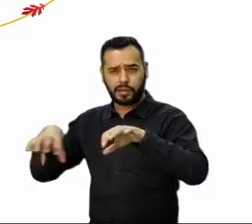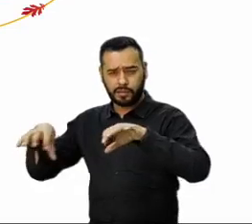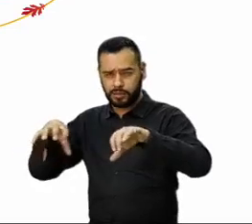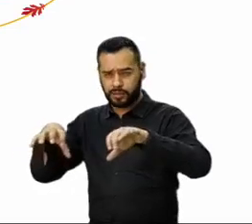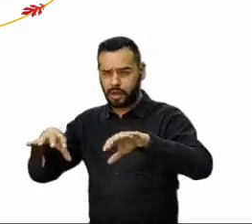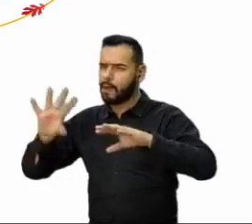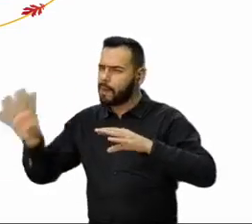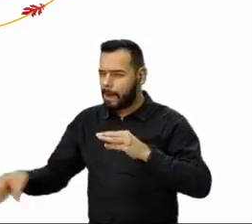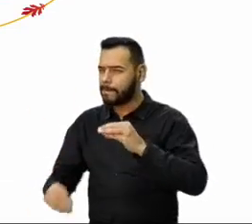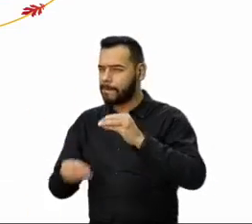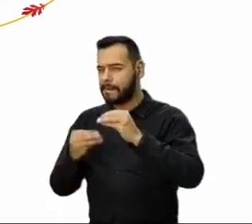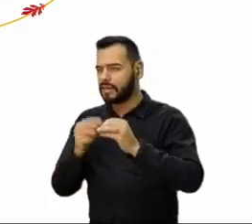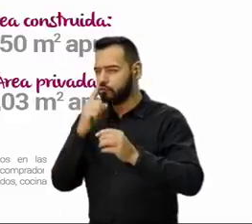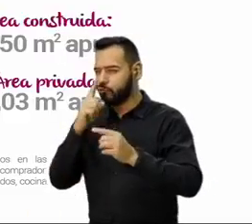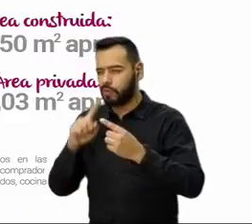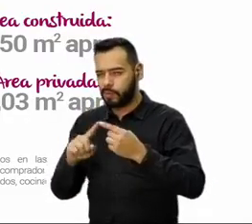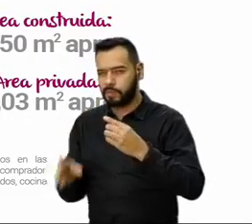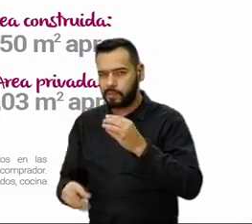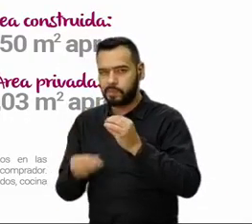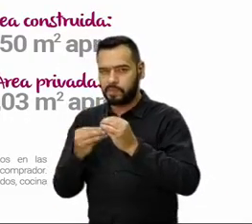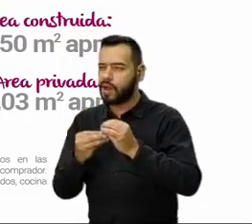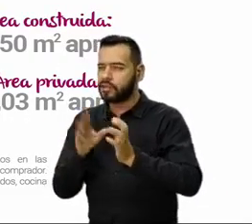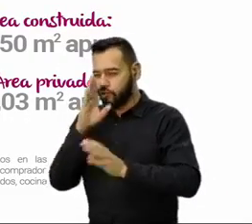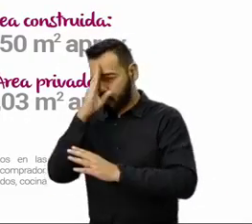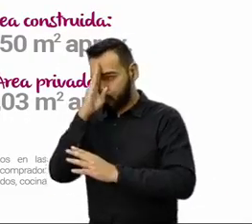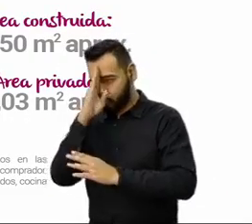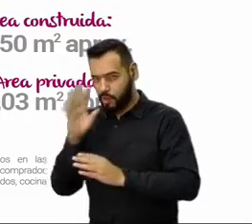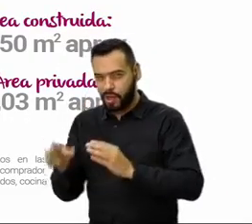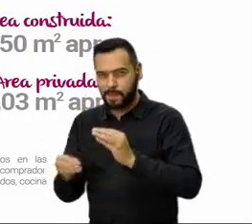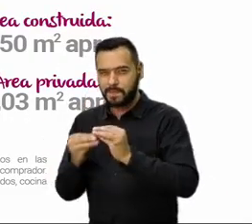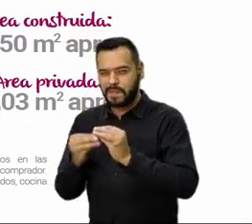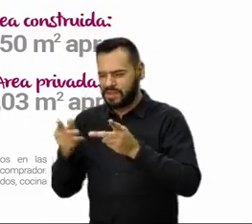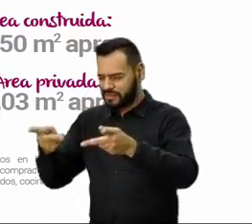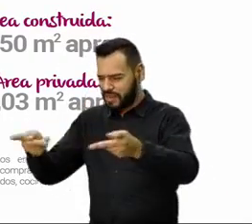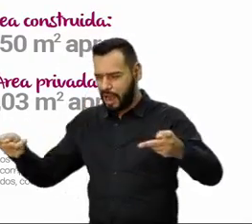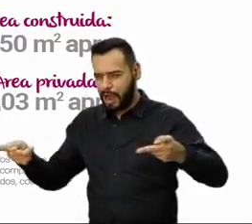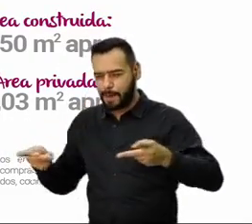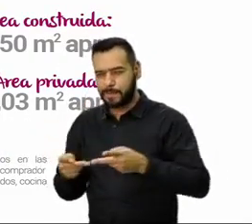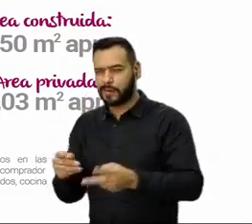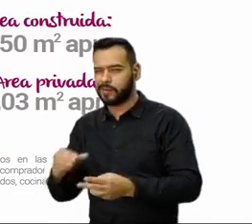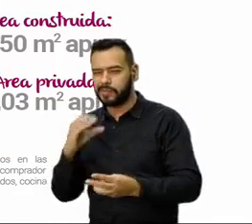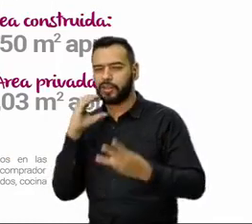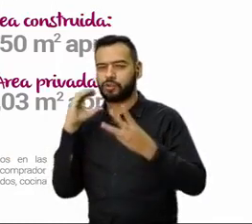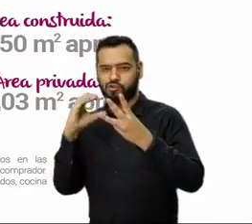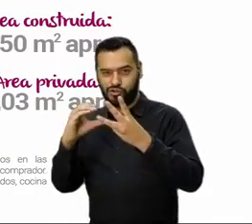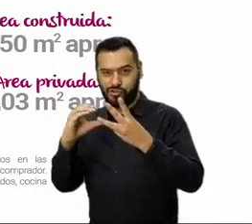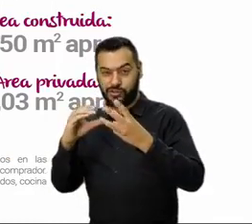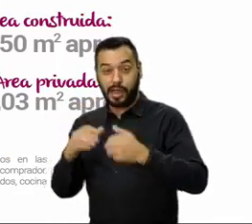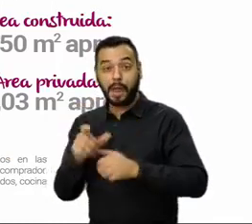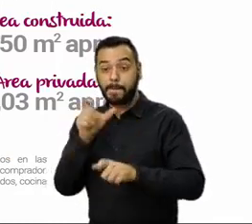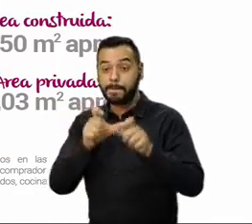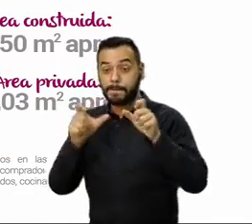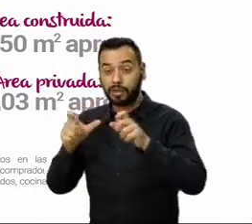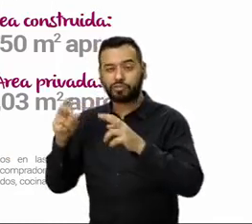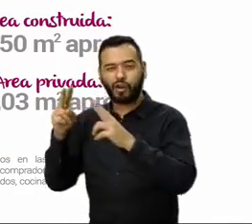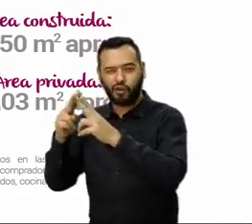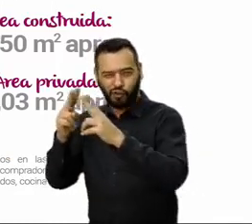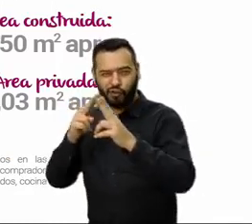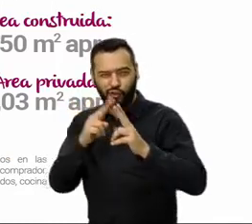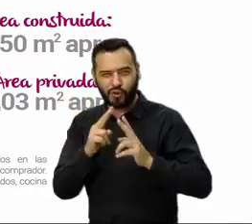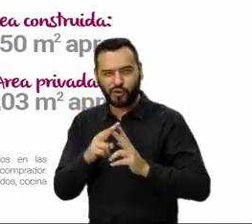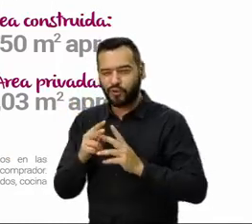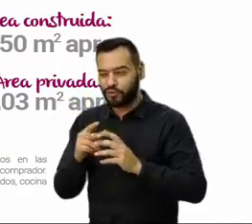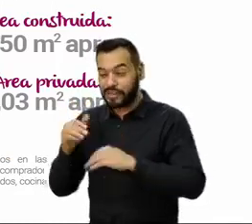tengo uno más para que te enamores sin duda el apartamento tipos y para las personas que conocen lo que es un